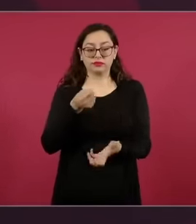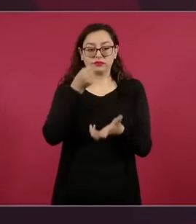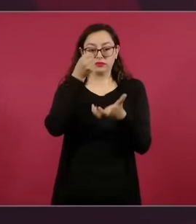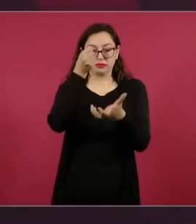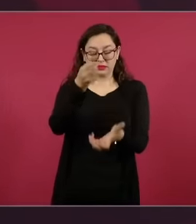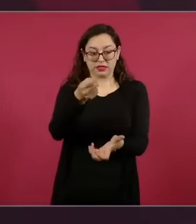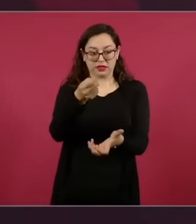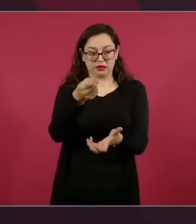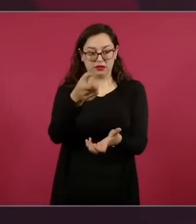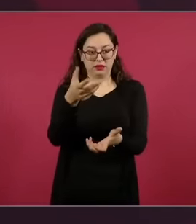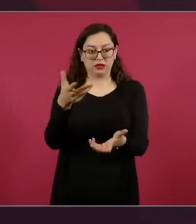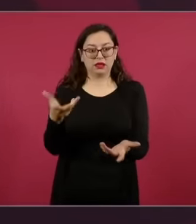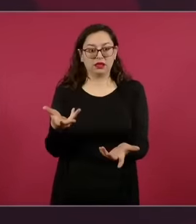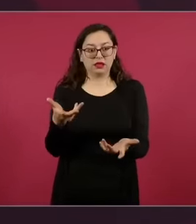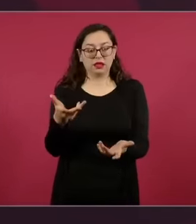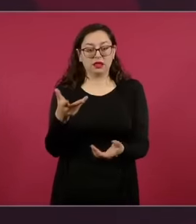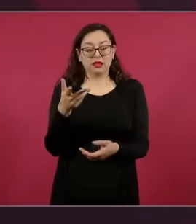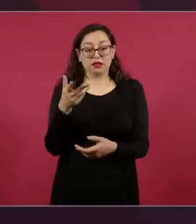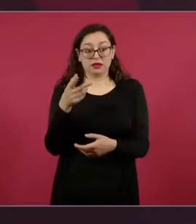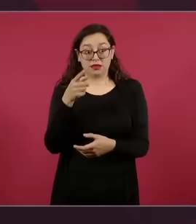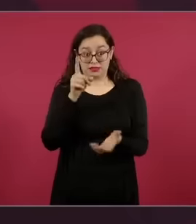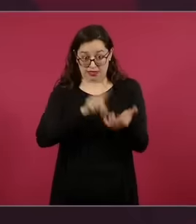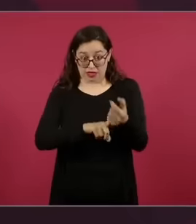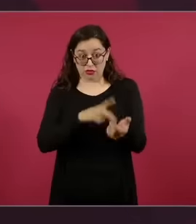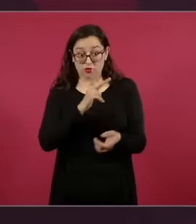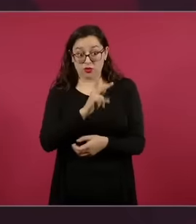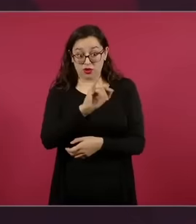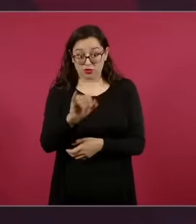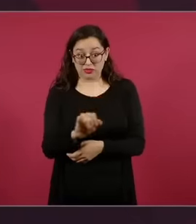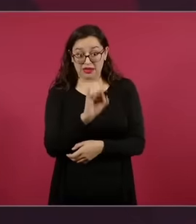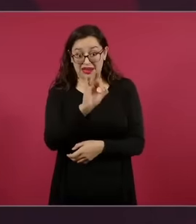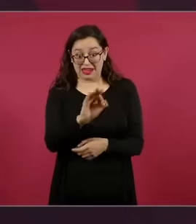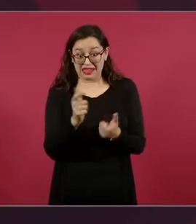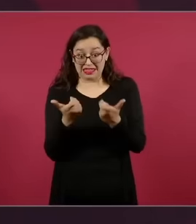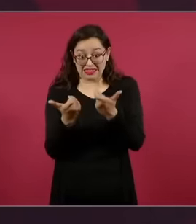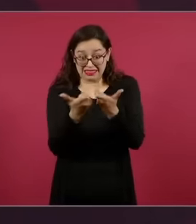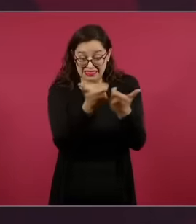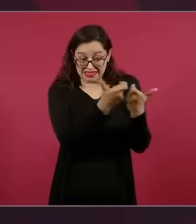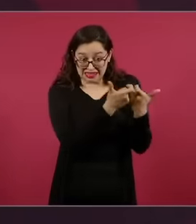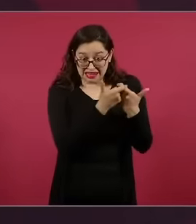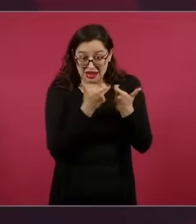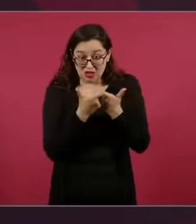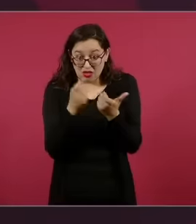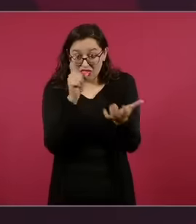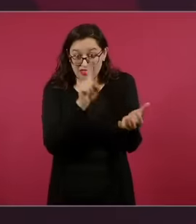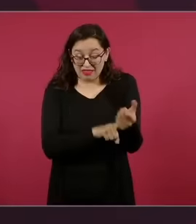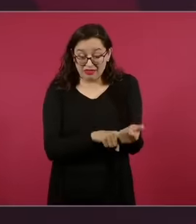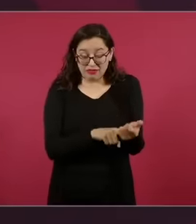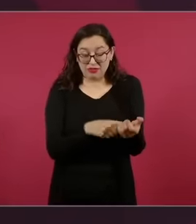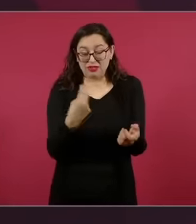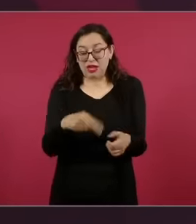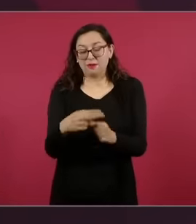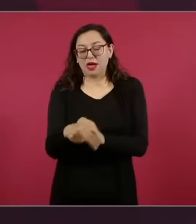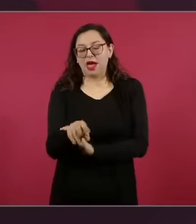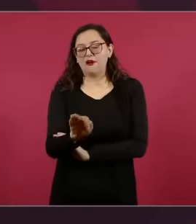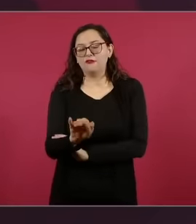en los fideicomisos los del Poder Judicial, que es para pagar